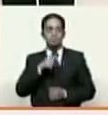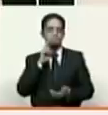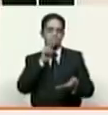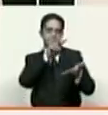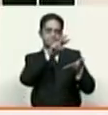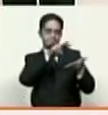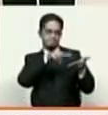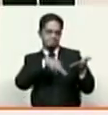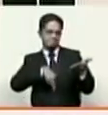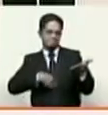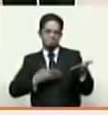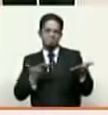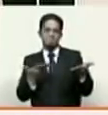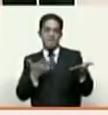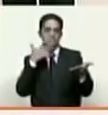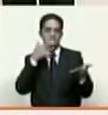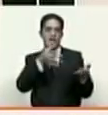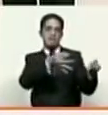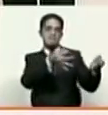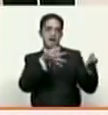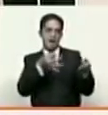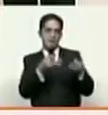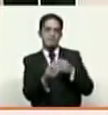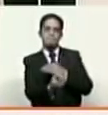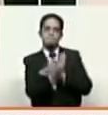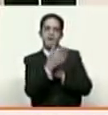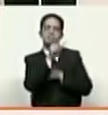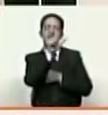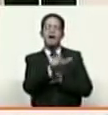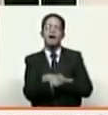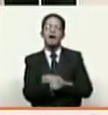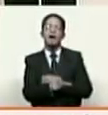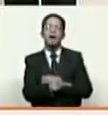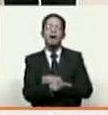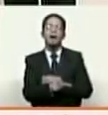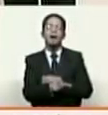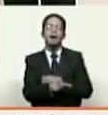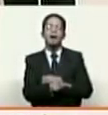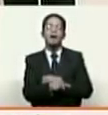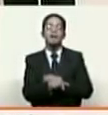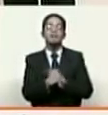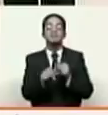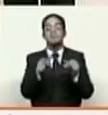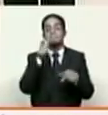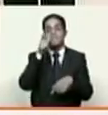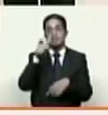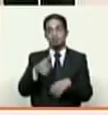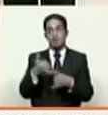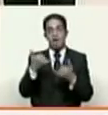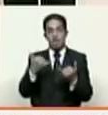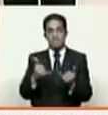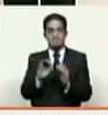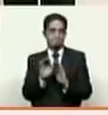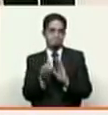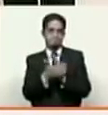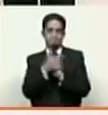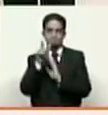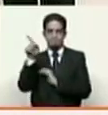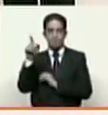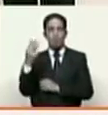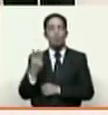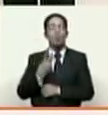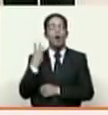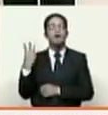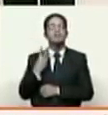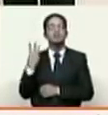adefesio, como es una carta que manda uno de los golpistas que hoy se alberga y se esconde en Washington, donde